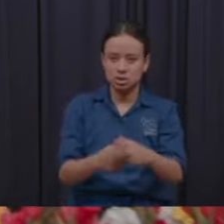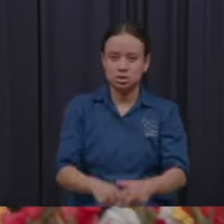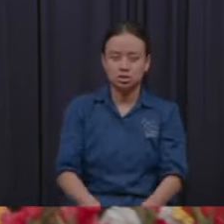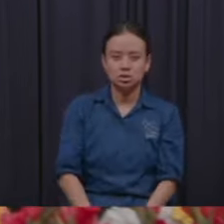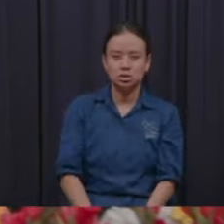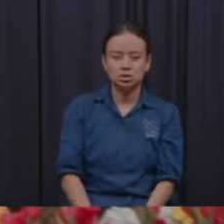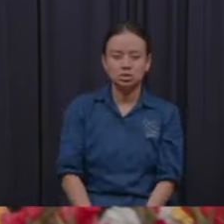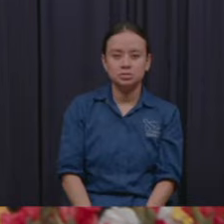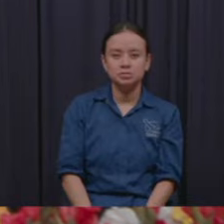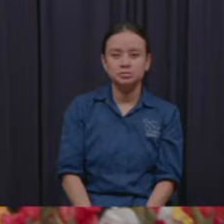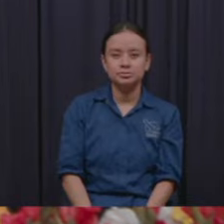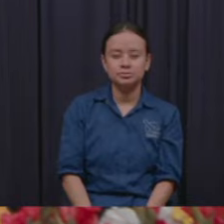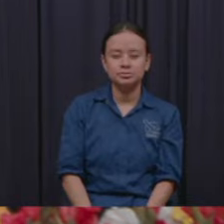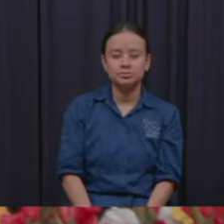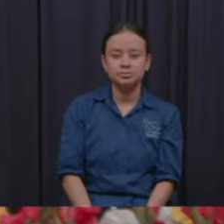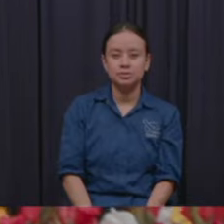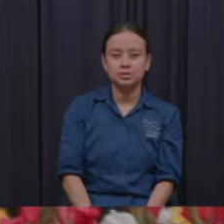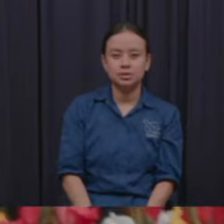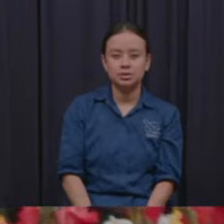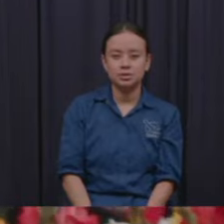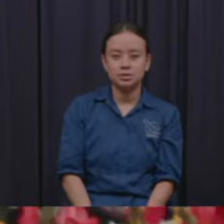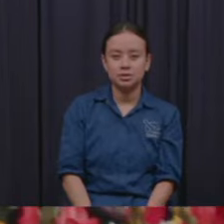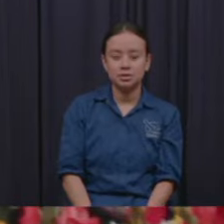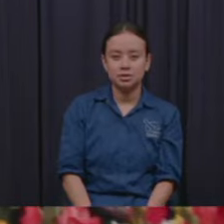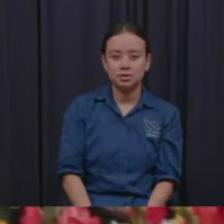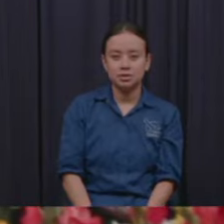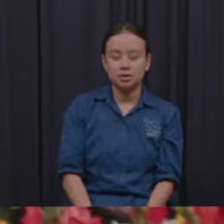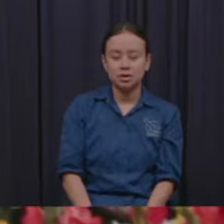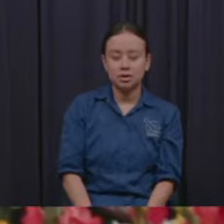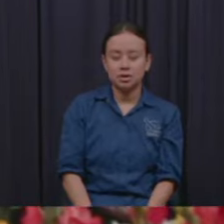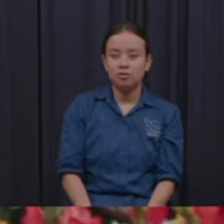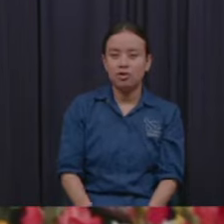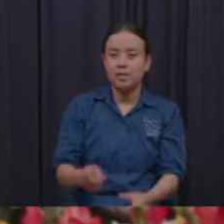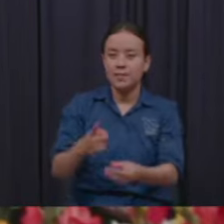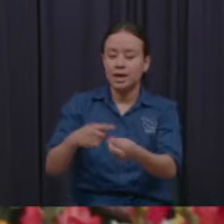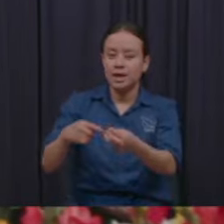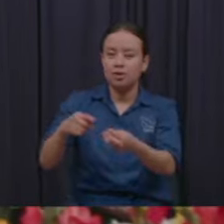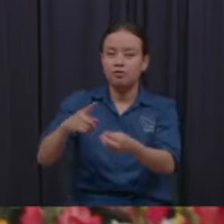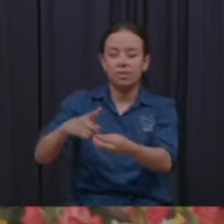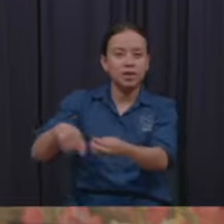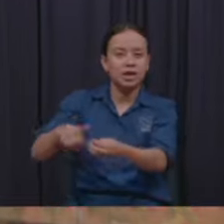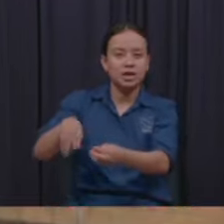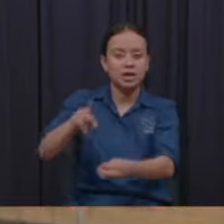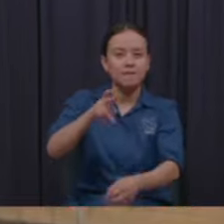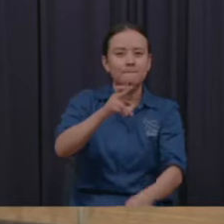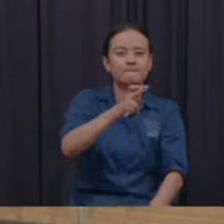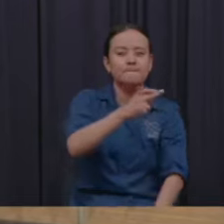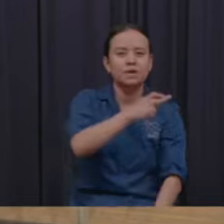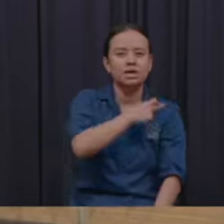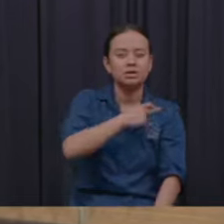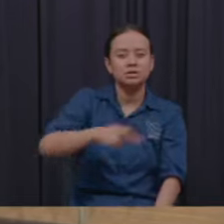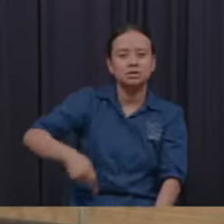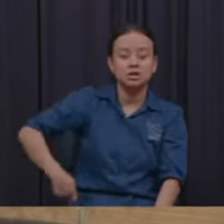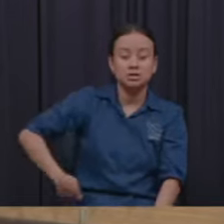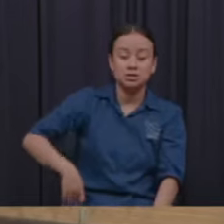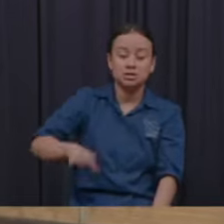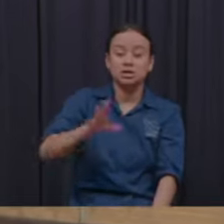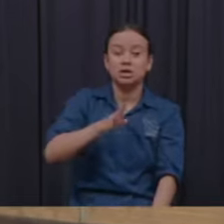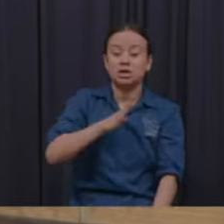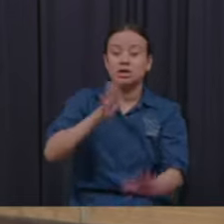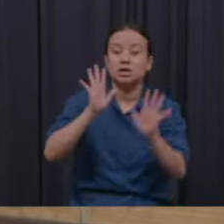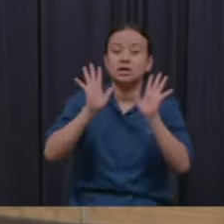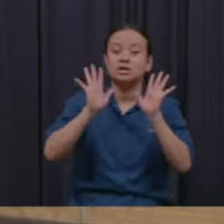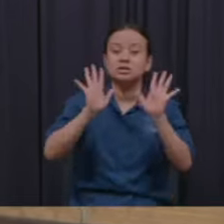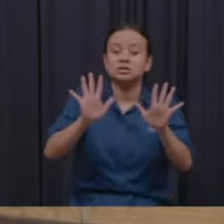había la familiar de un expresidente que ya tenía a la señora 115 años, pero tenía